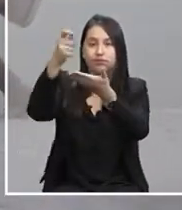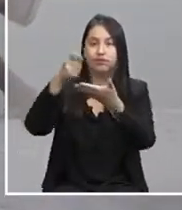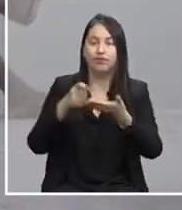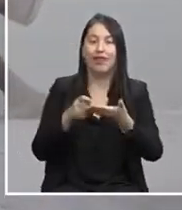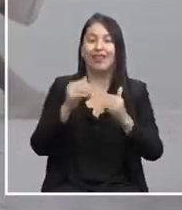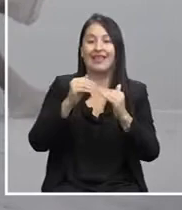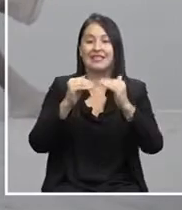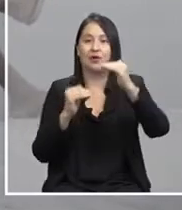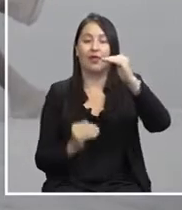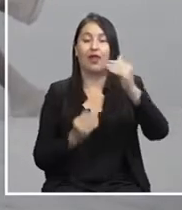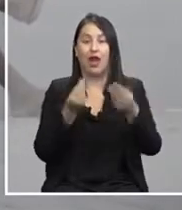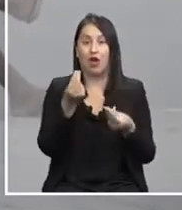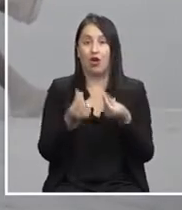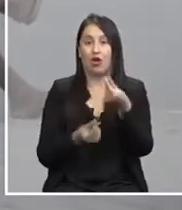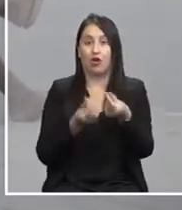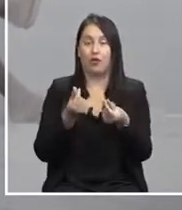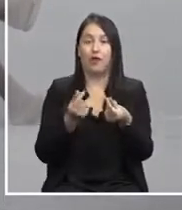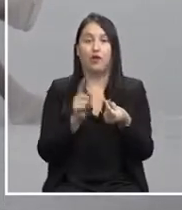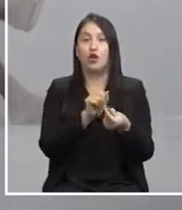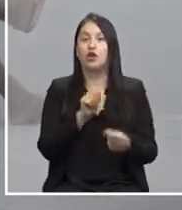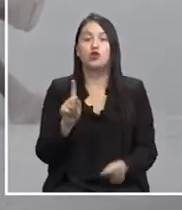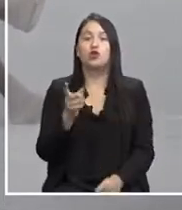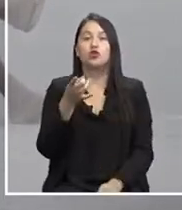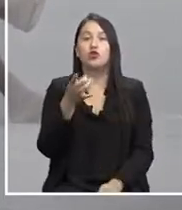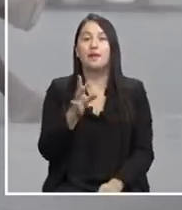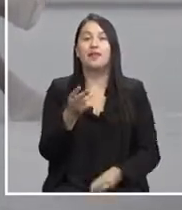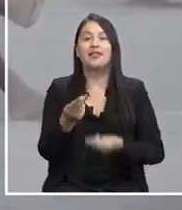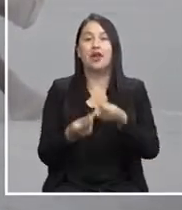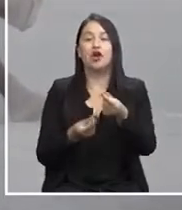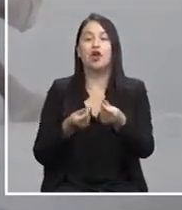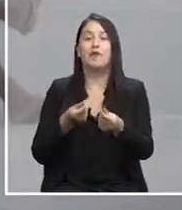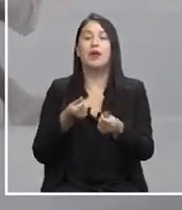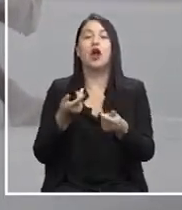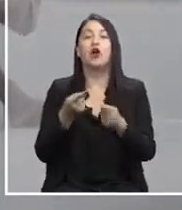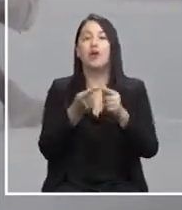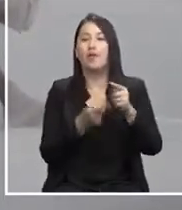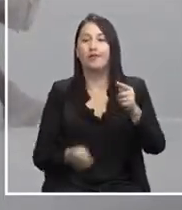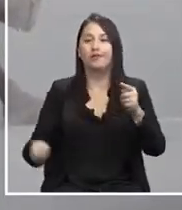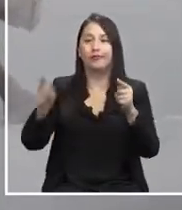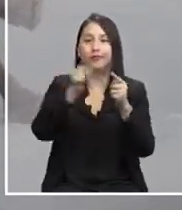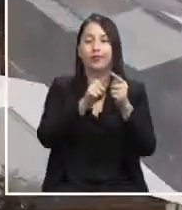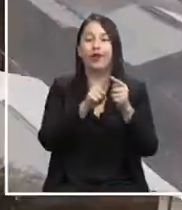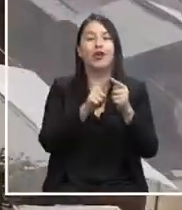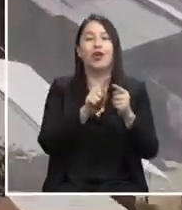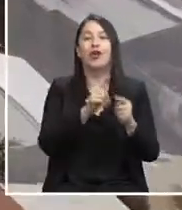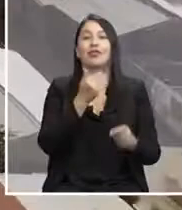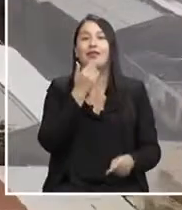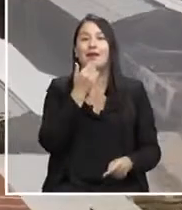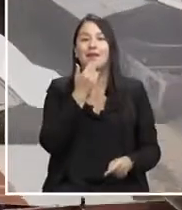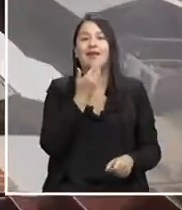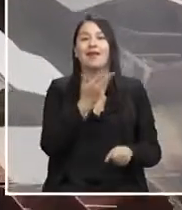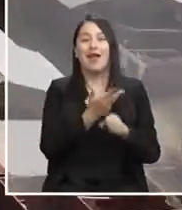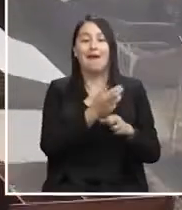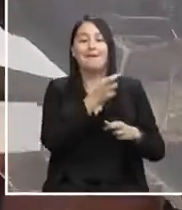No solamente me refiero a los flujos económicos, sino que también al stock, el patrimonio.